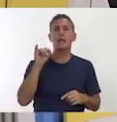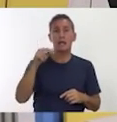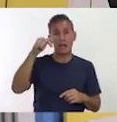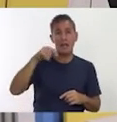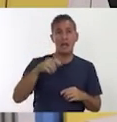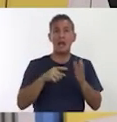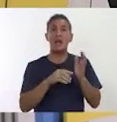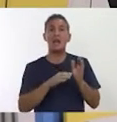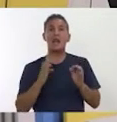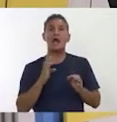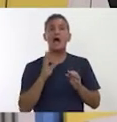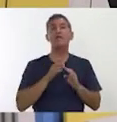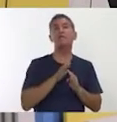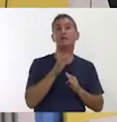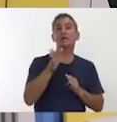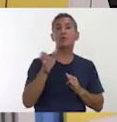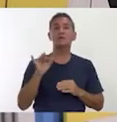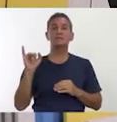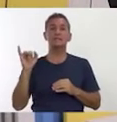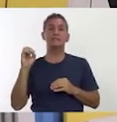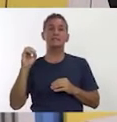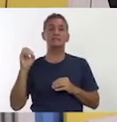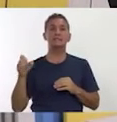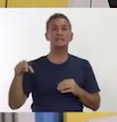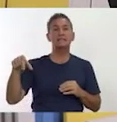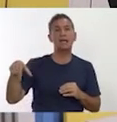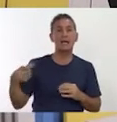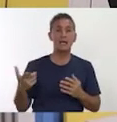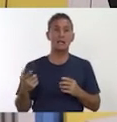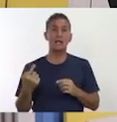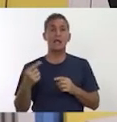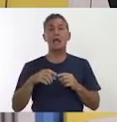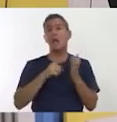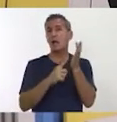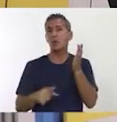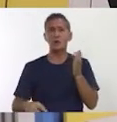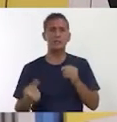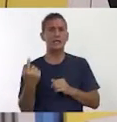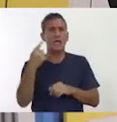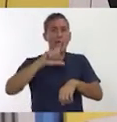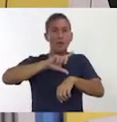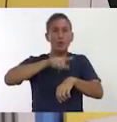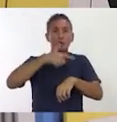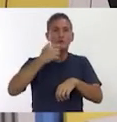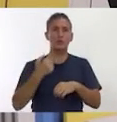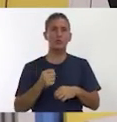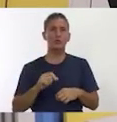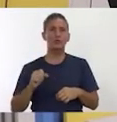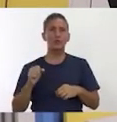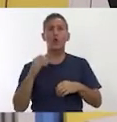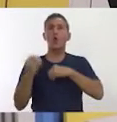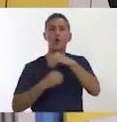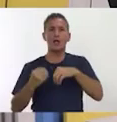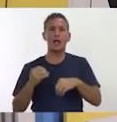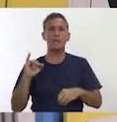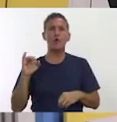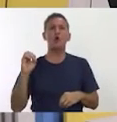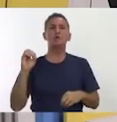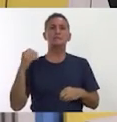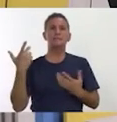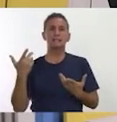de 60 Hz. ¿Qué significa esto? Que la corriente en un segundo cambia 60